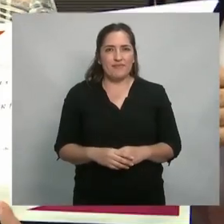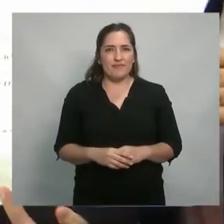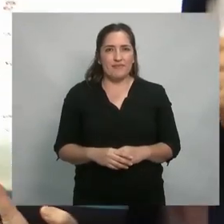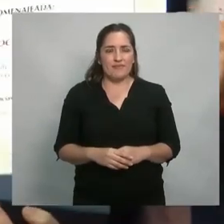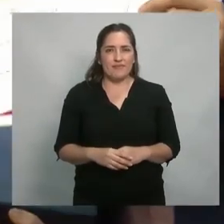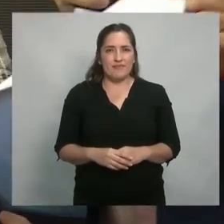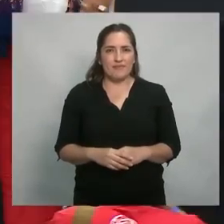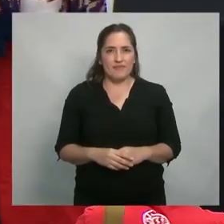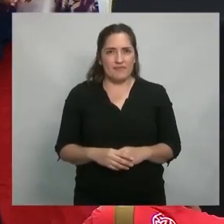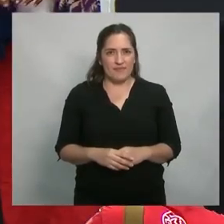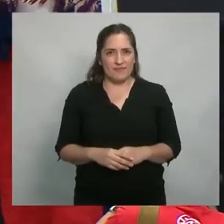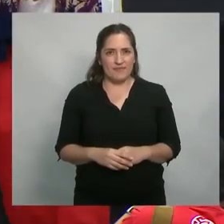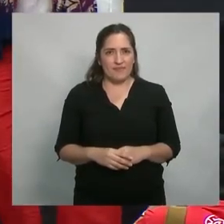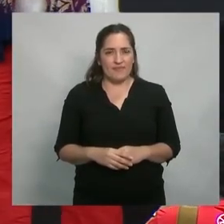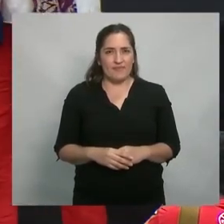Y aquí.